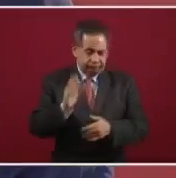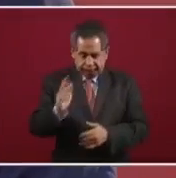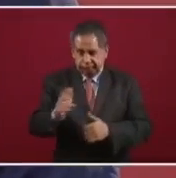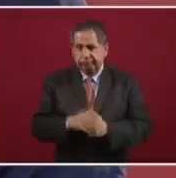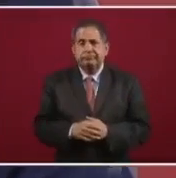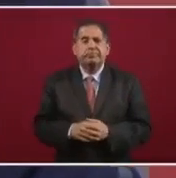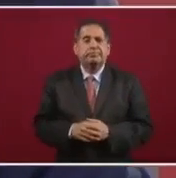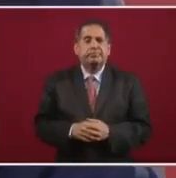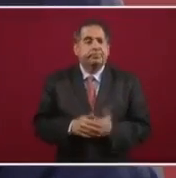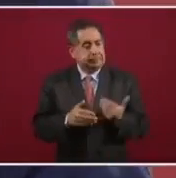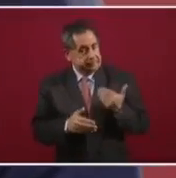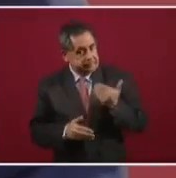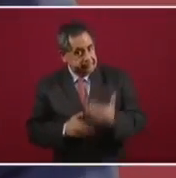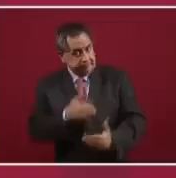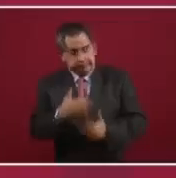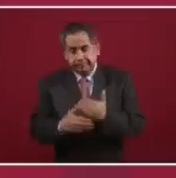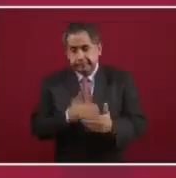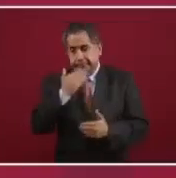se está avanzando